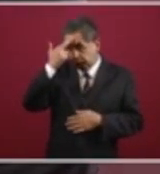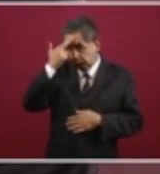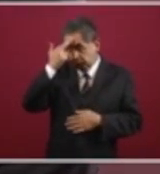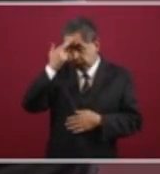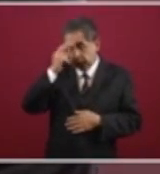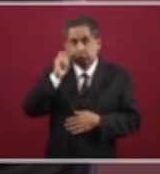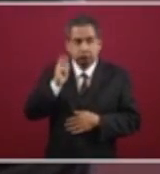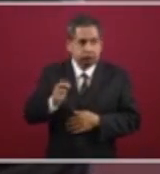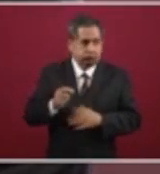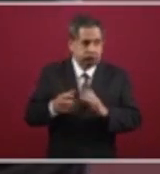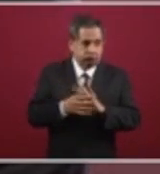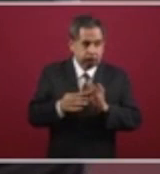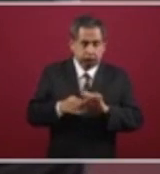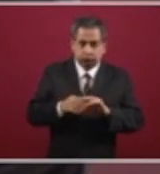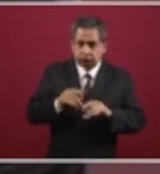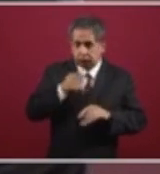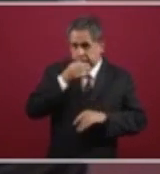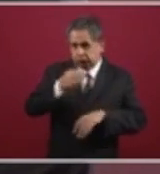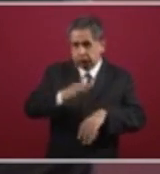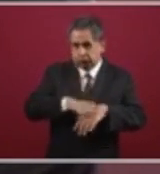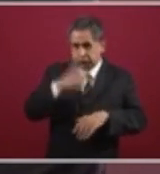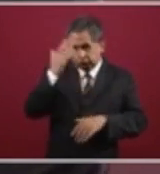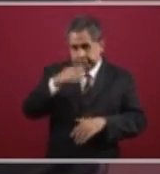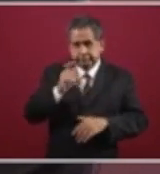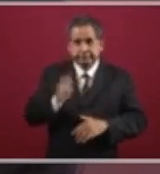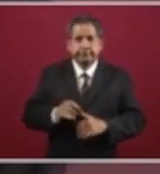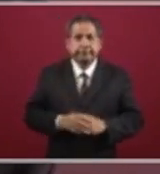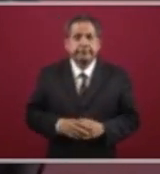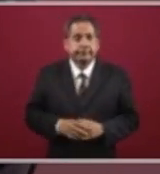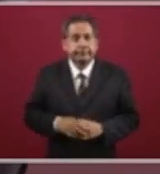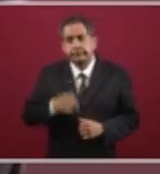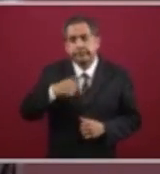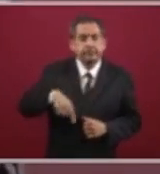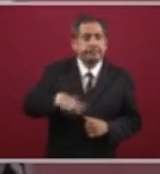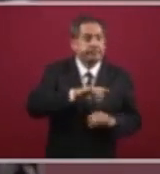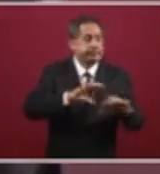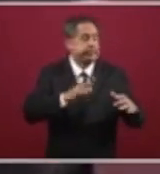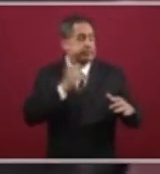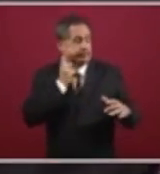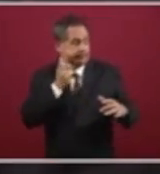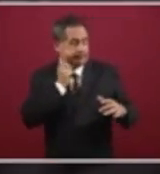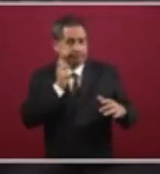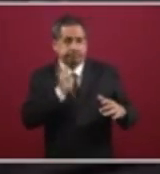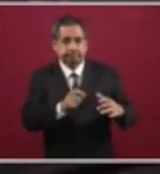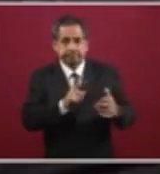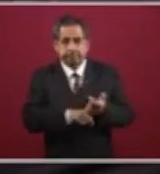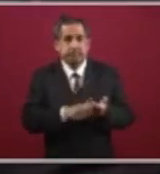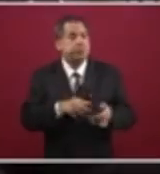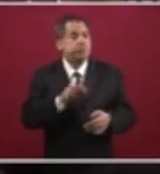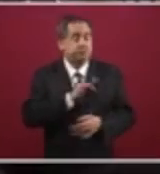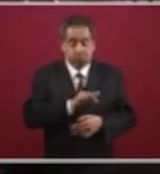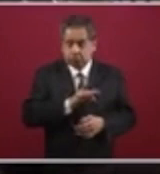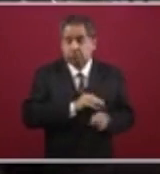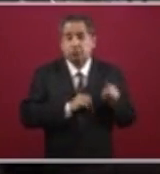que se sepa que los legisladores tienen ellos la